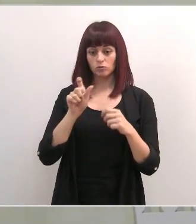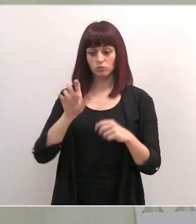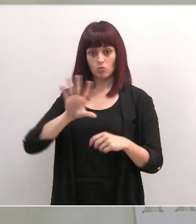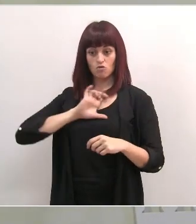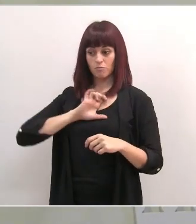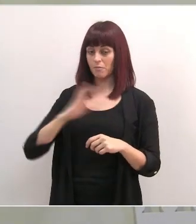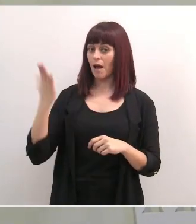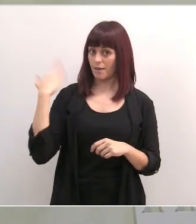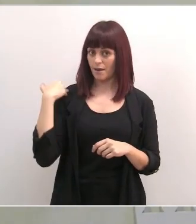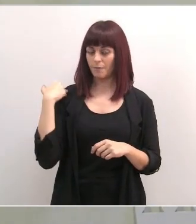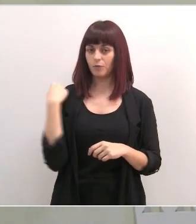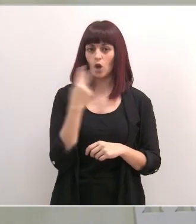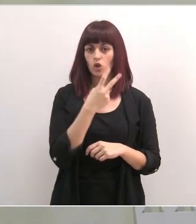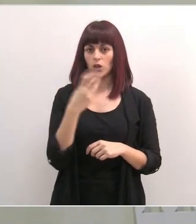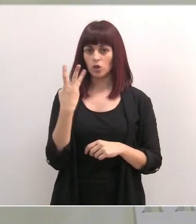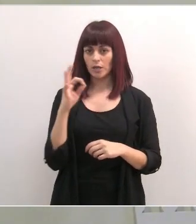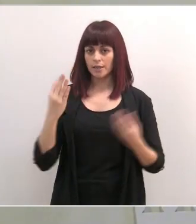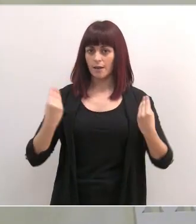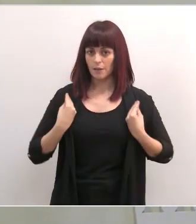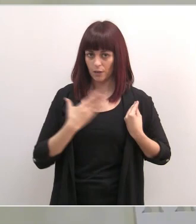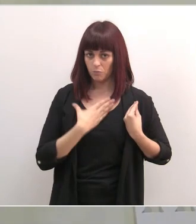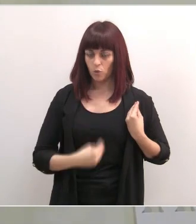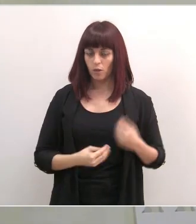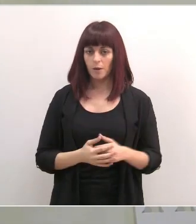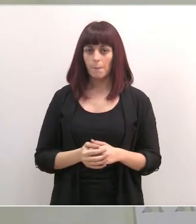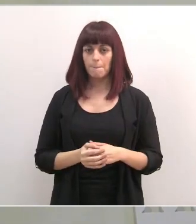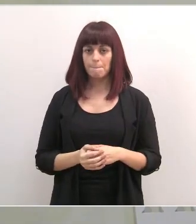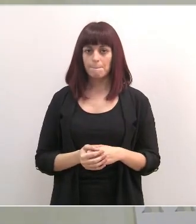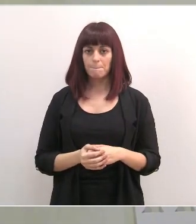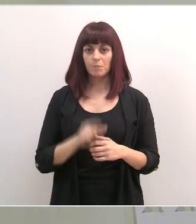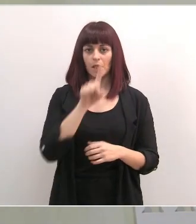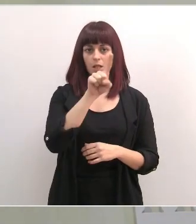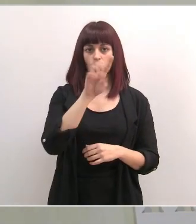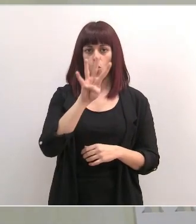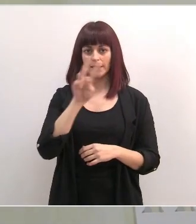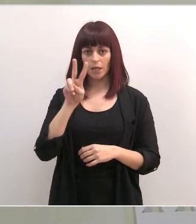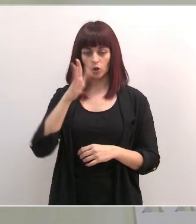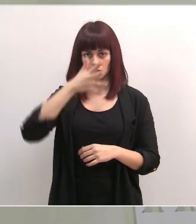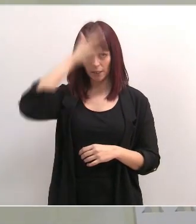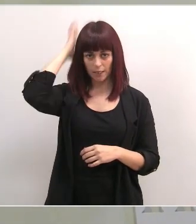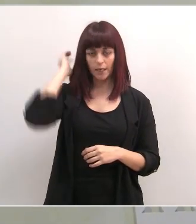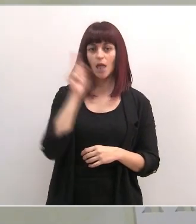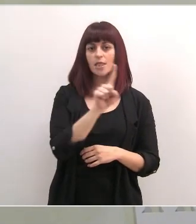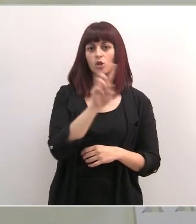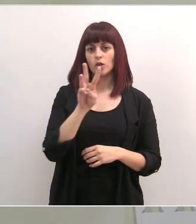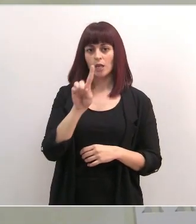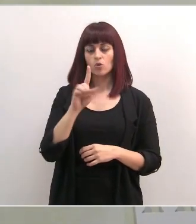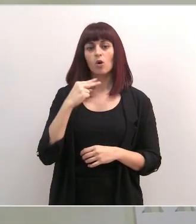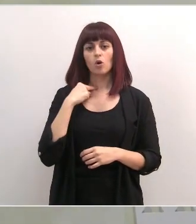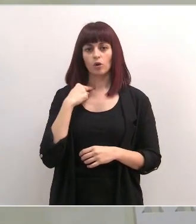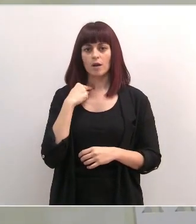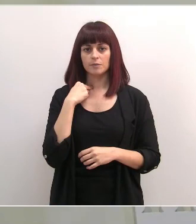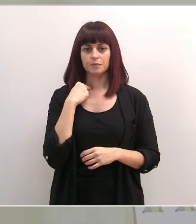ayer, 230 pertenecen a la ciudad de Murcia, 142 a Cartagena, 131 a